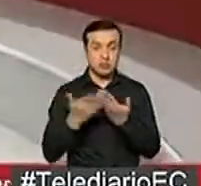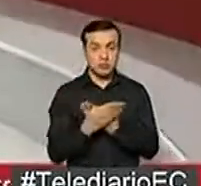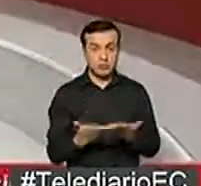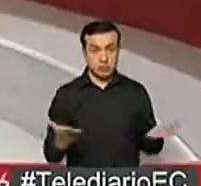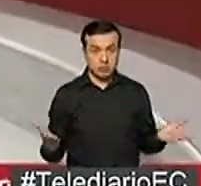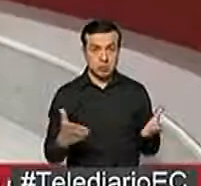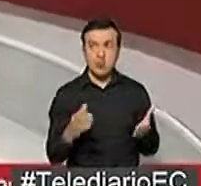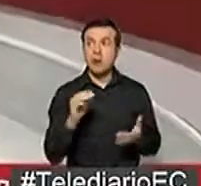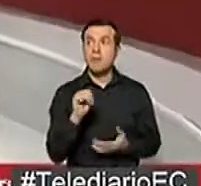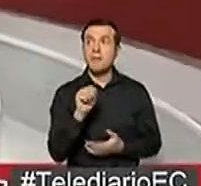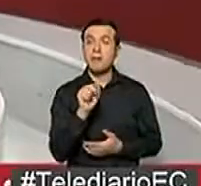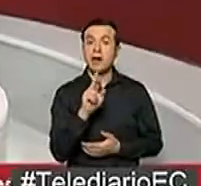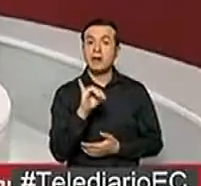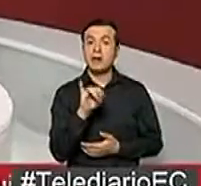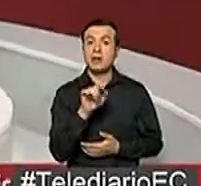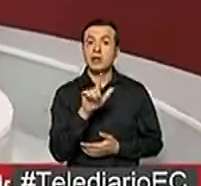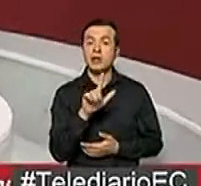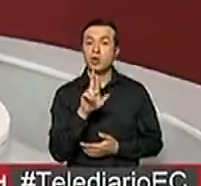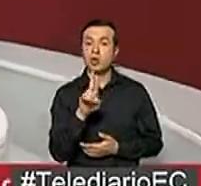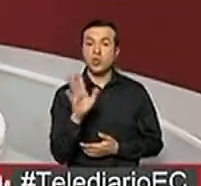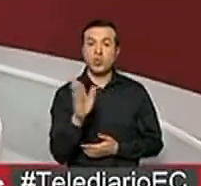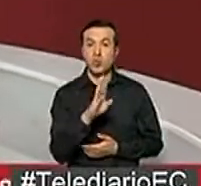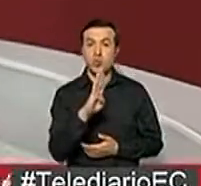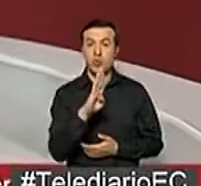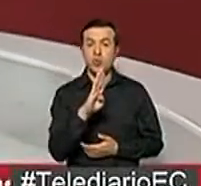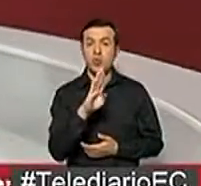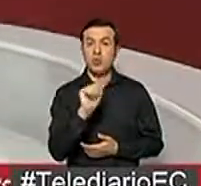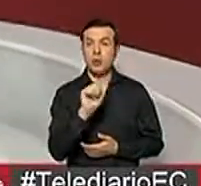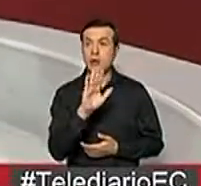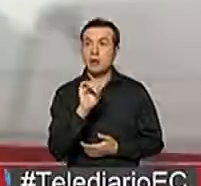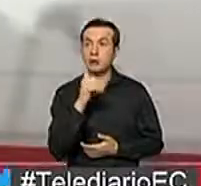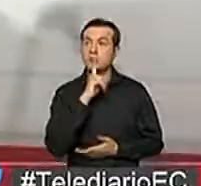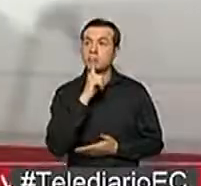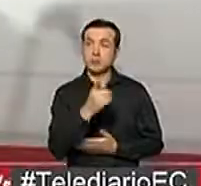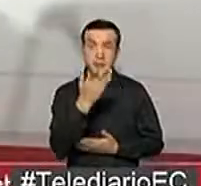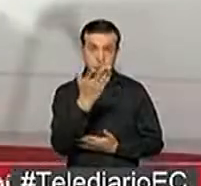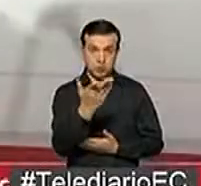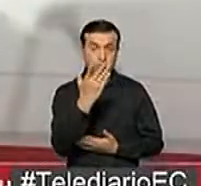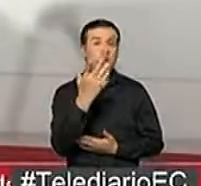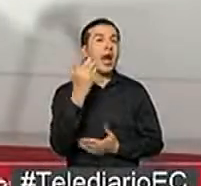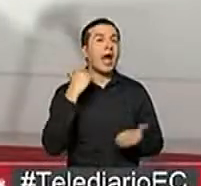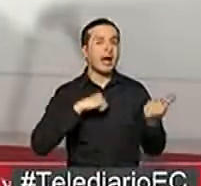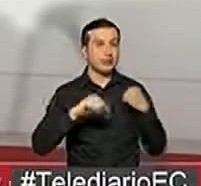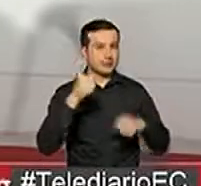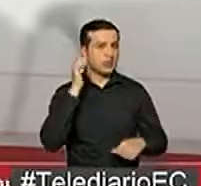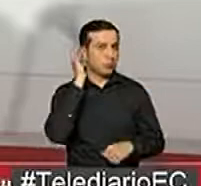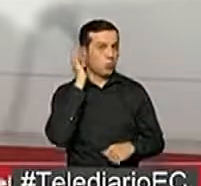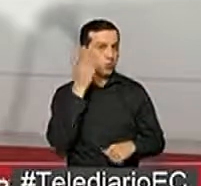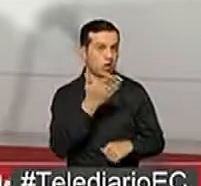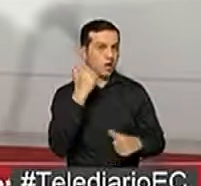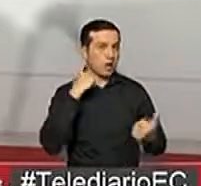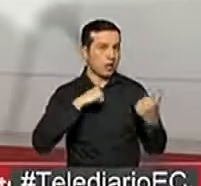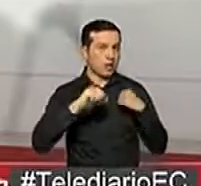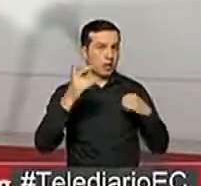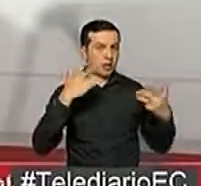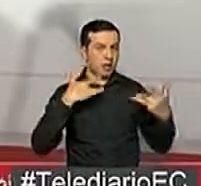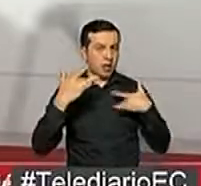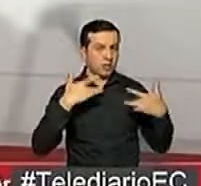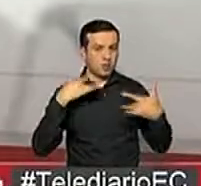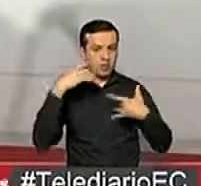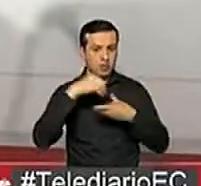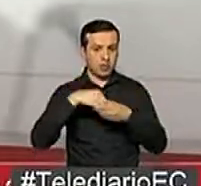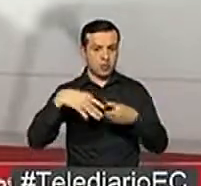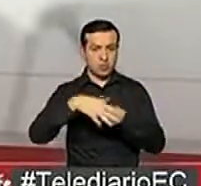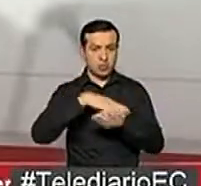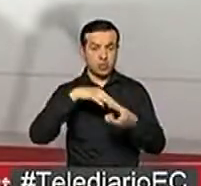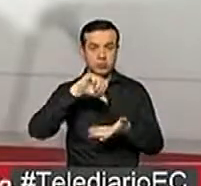nosotros Marilú Baca. Ella es actriz y también es la productora de esta puesta en escena, de esta presentación teatral que se lleva a cabo